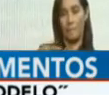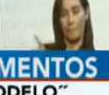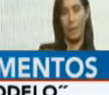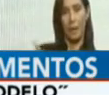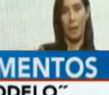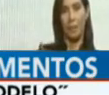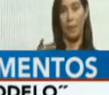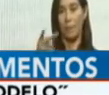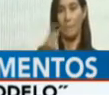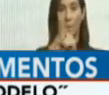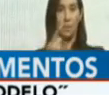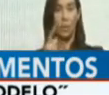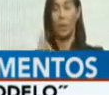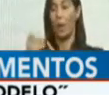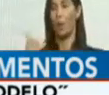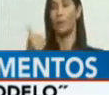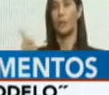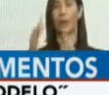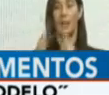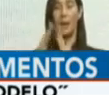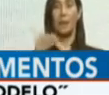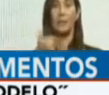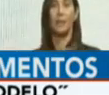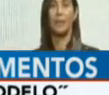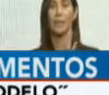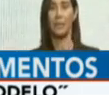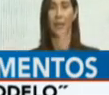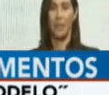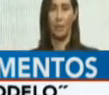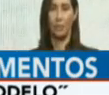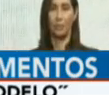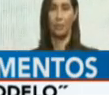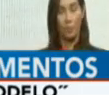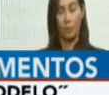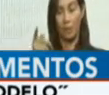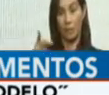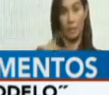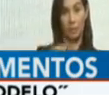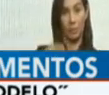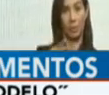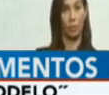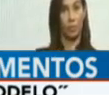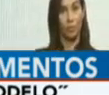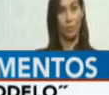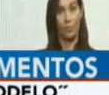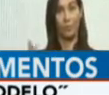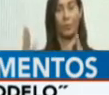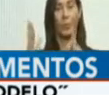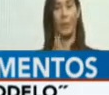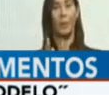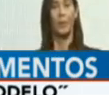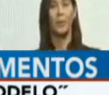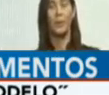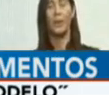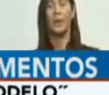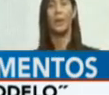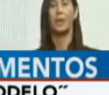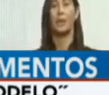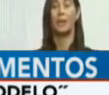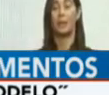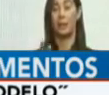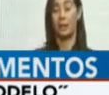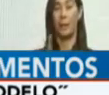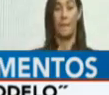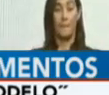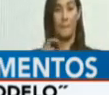500 apartamentos en la ciudad modelo de Santo Domingo Norte. Este proyecto, Mi Vivienda Ciudad Modelo,